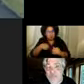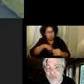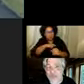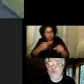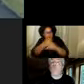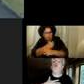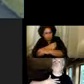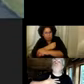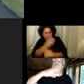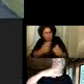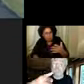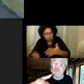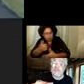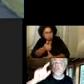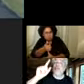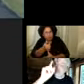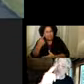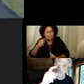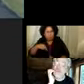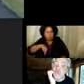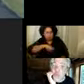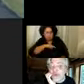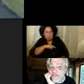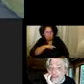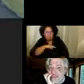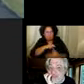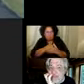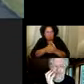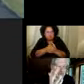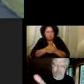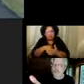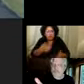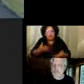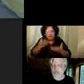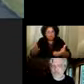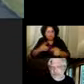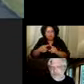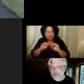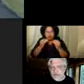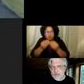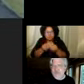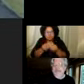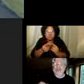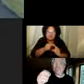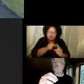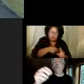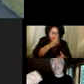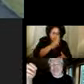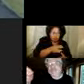por las cuales estamos luchando y están justo encima de nuestra lista de prioridades.